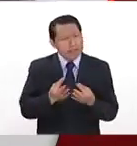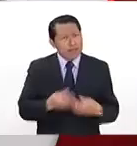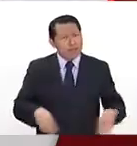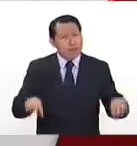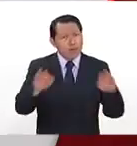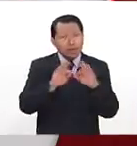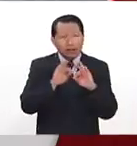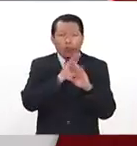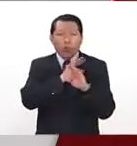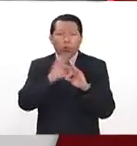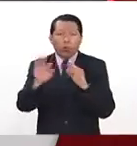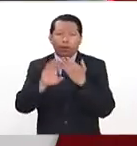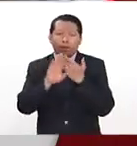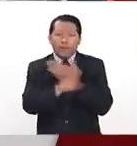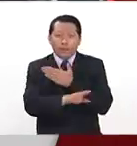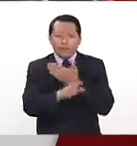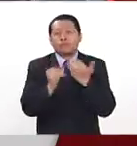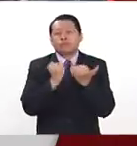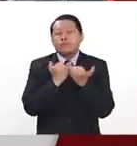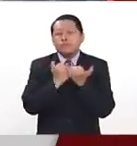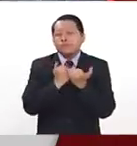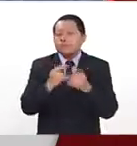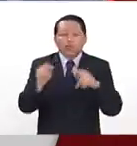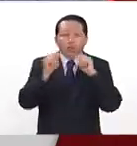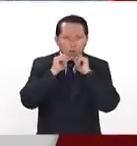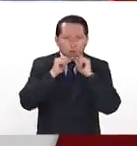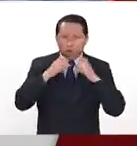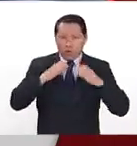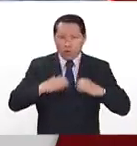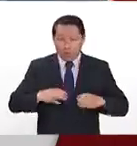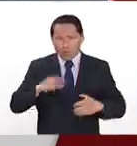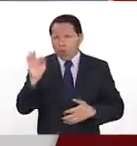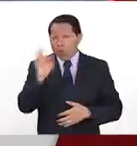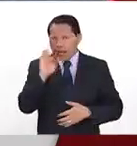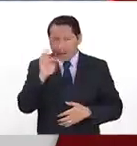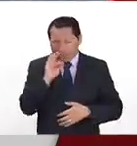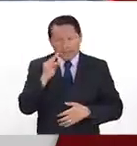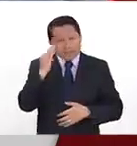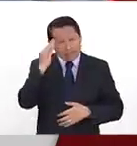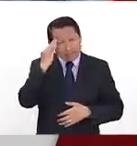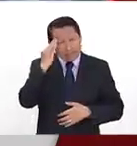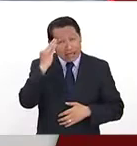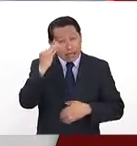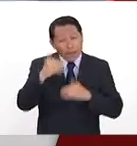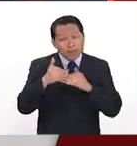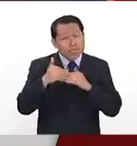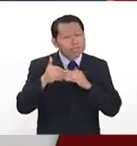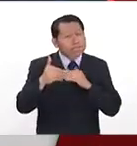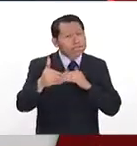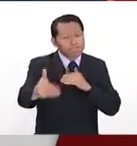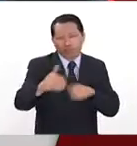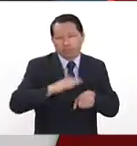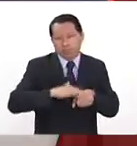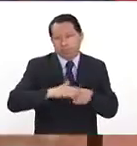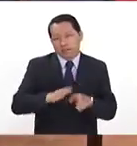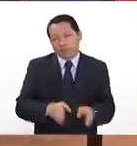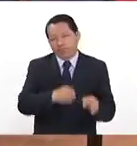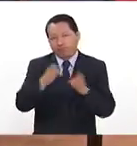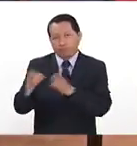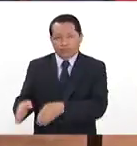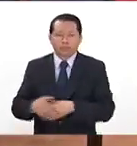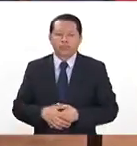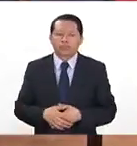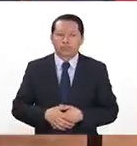poder prevenirla y en este caso, aunque estemos predispuestos, poder hacer que se prolongue el tiempo en el que vamos a desarrollarlo. Sí, no es lo mismo,